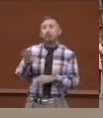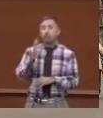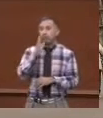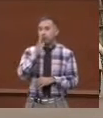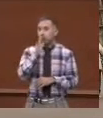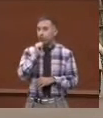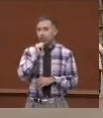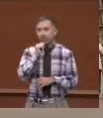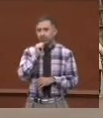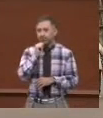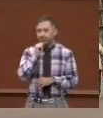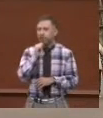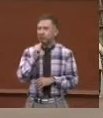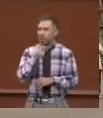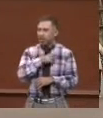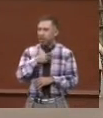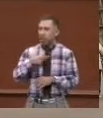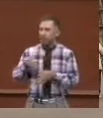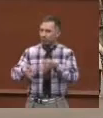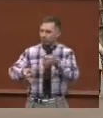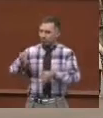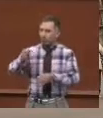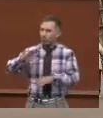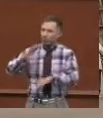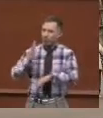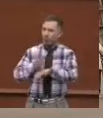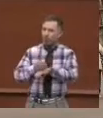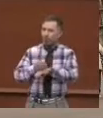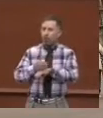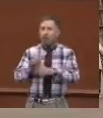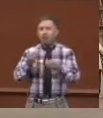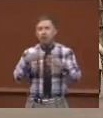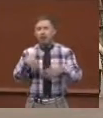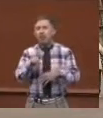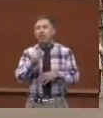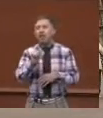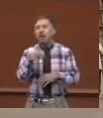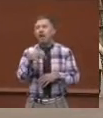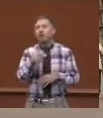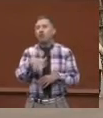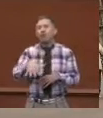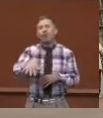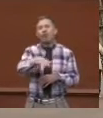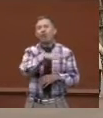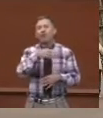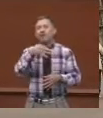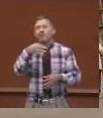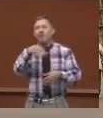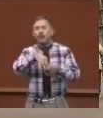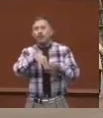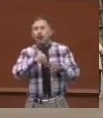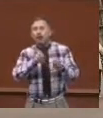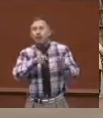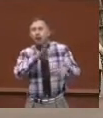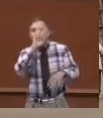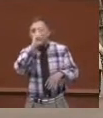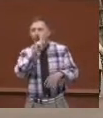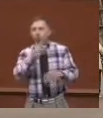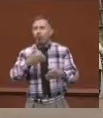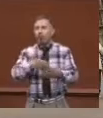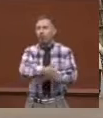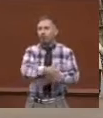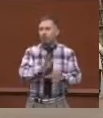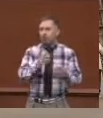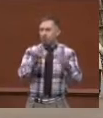imponerse sanciones proporcionales al daño causado a la integridad electoral y que produzcan el